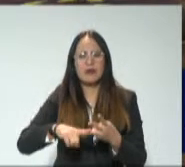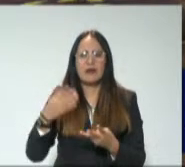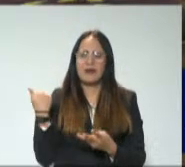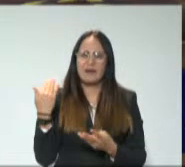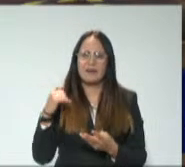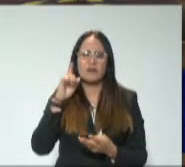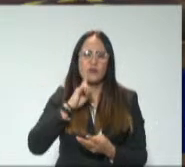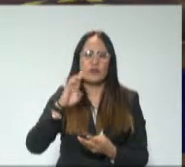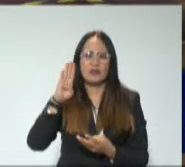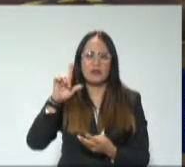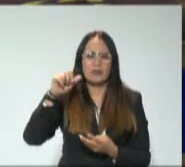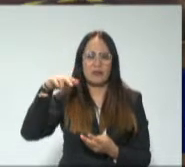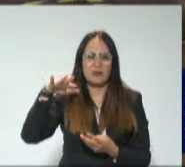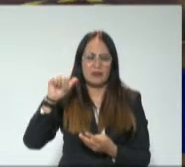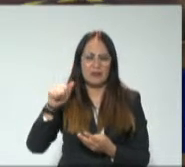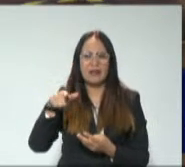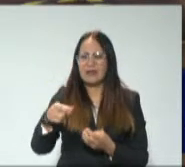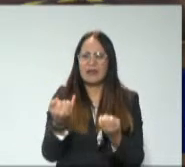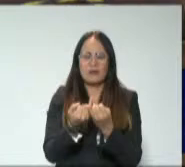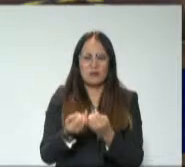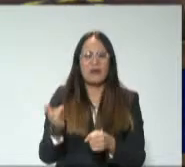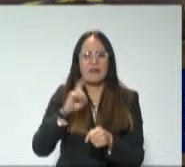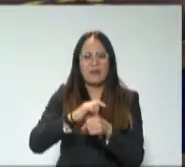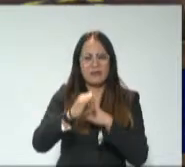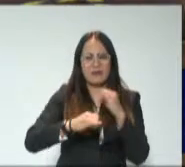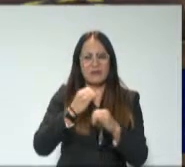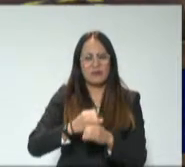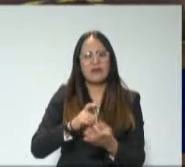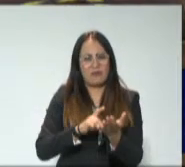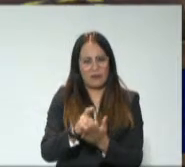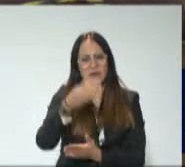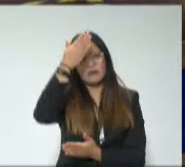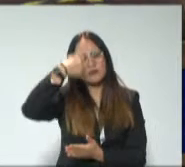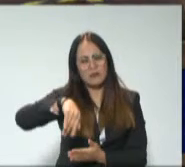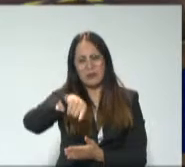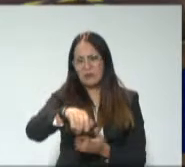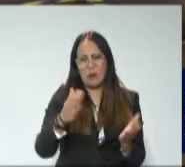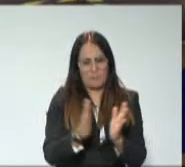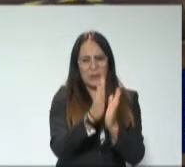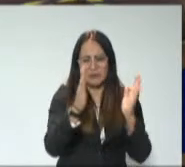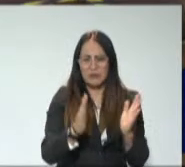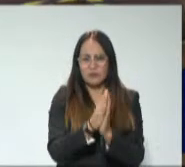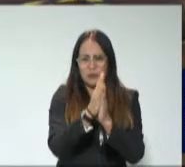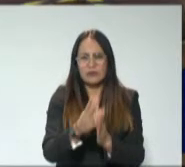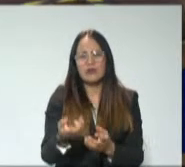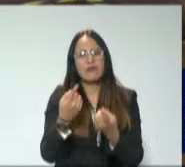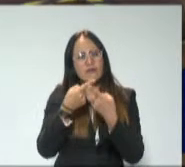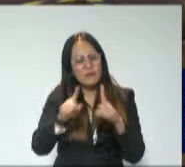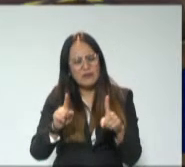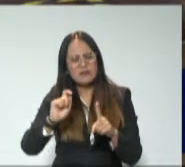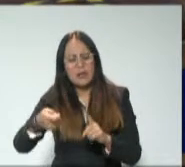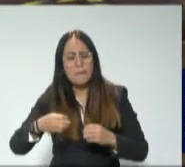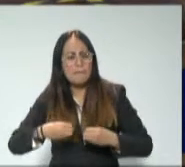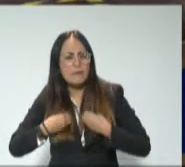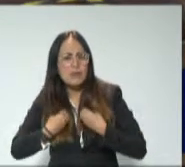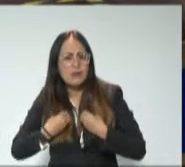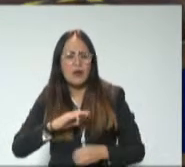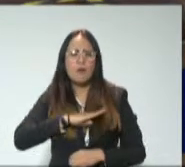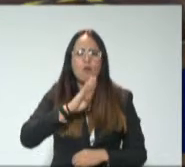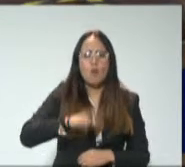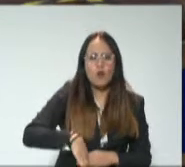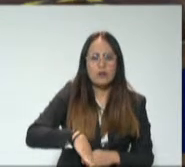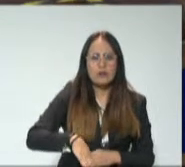además participó en el Día Internacional del derecho a saber que esa es la diferencia entre la vida y la muerte la